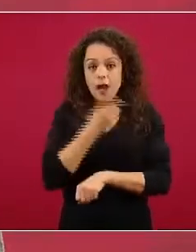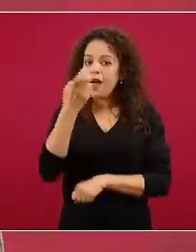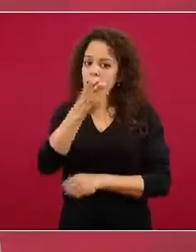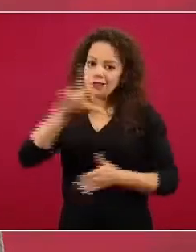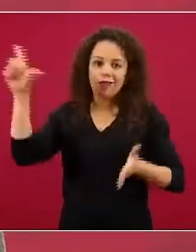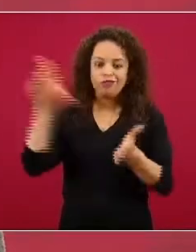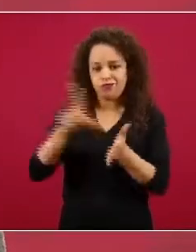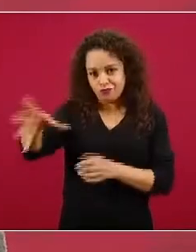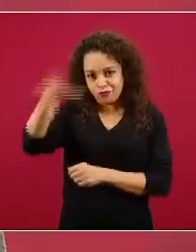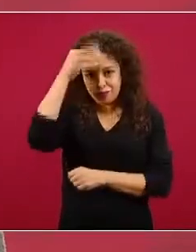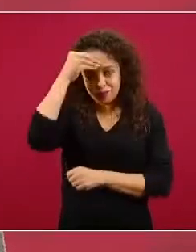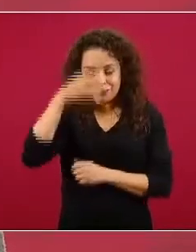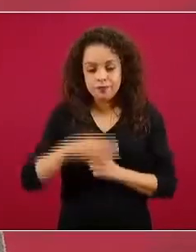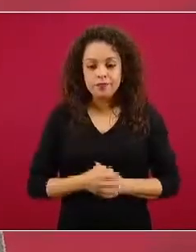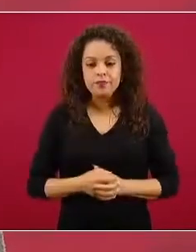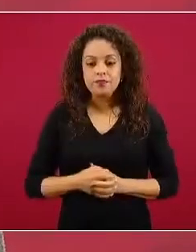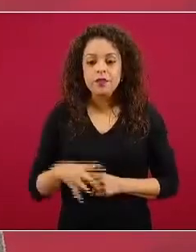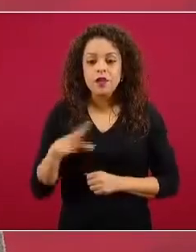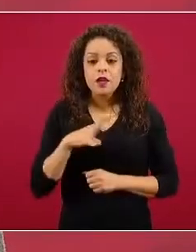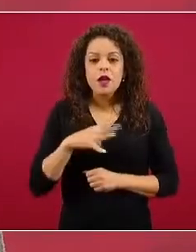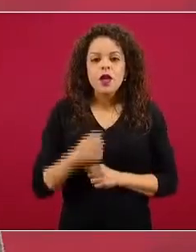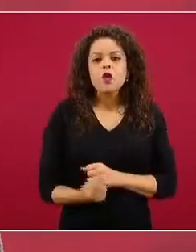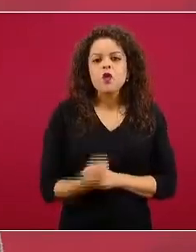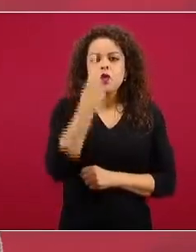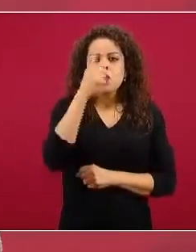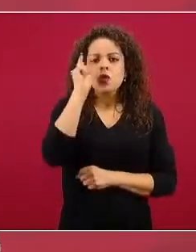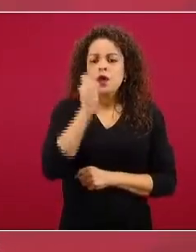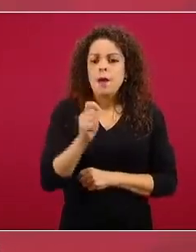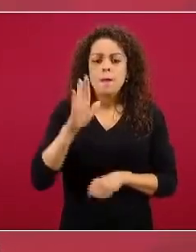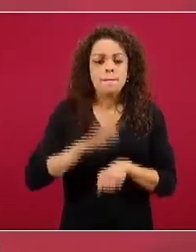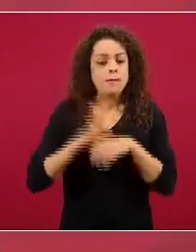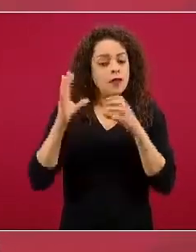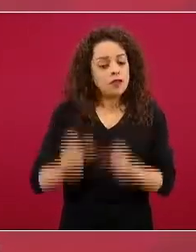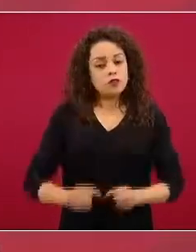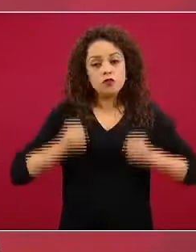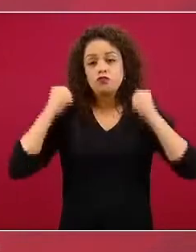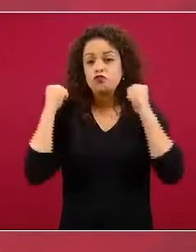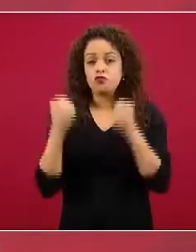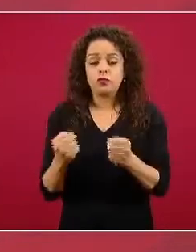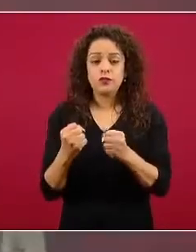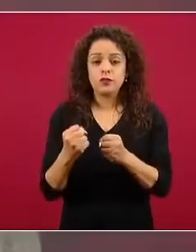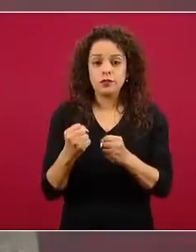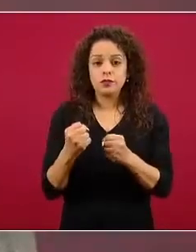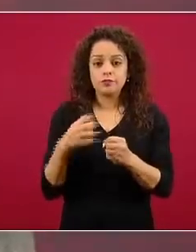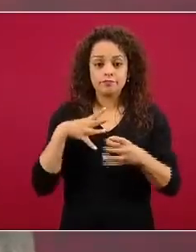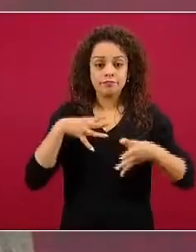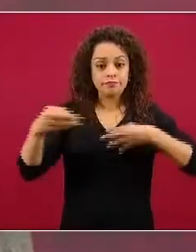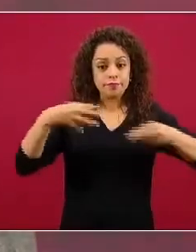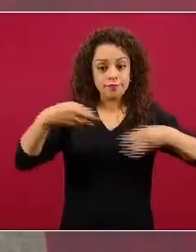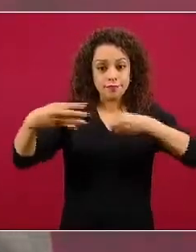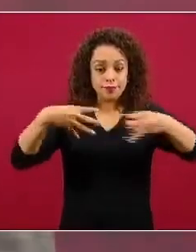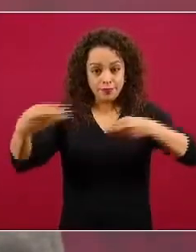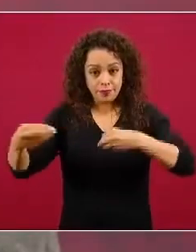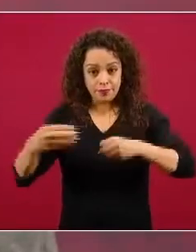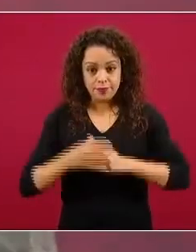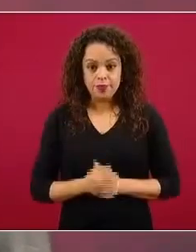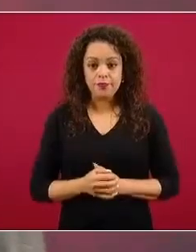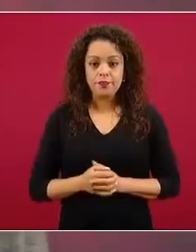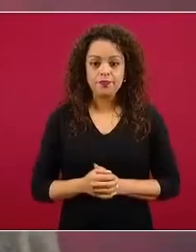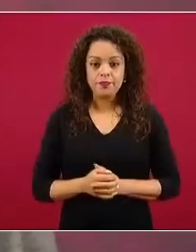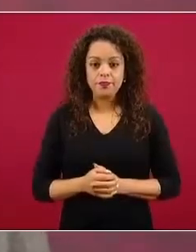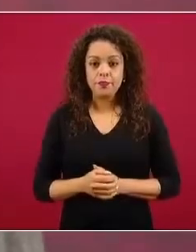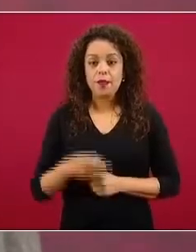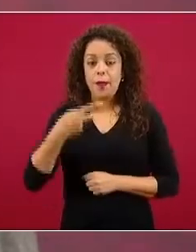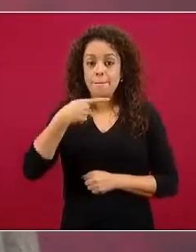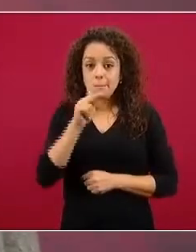hubo primero una pequeña ola epidémica en 1918, que fue seguida de una gran